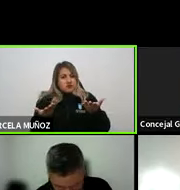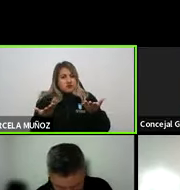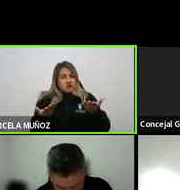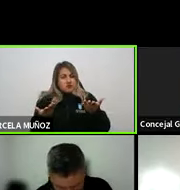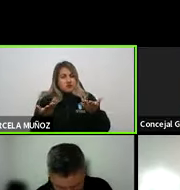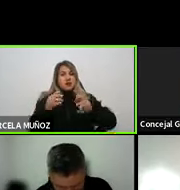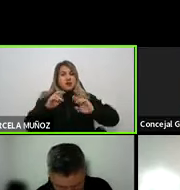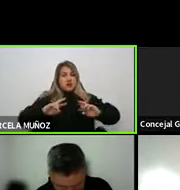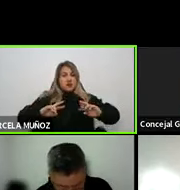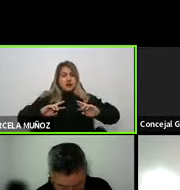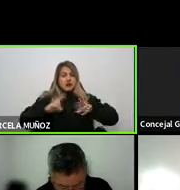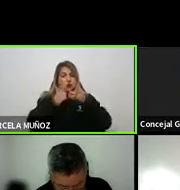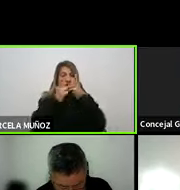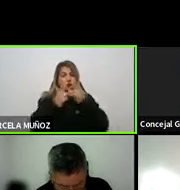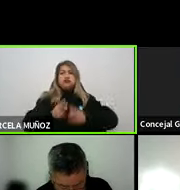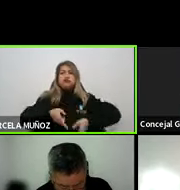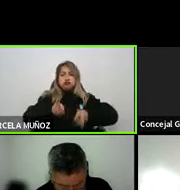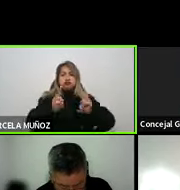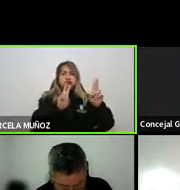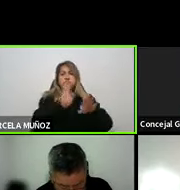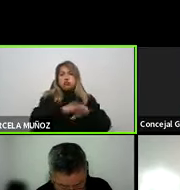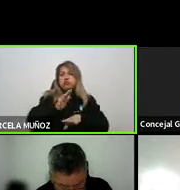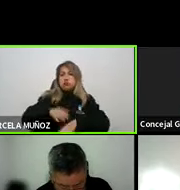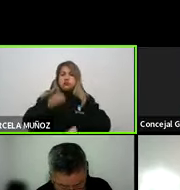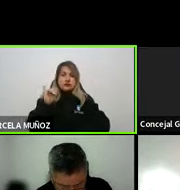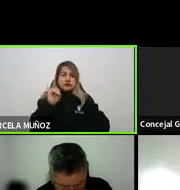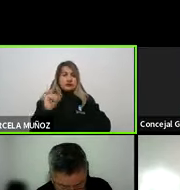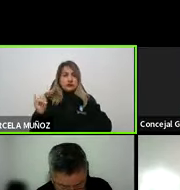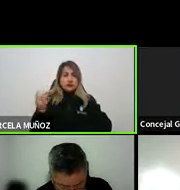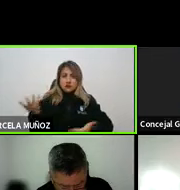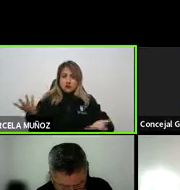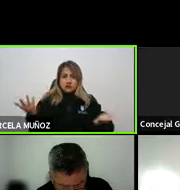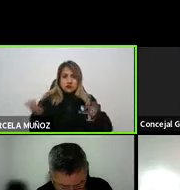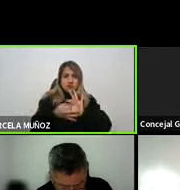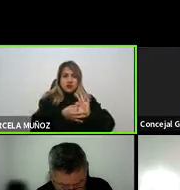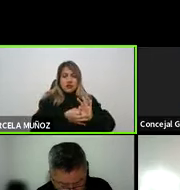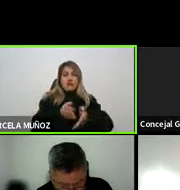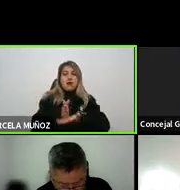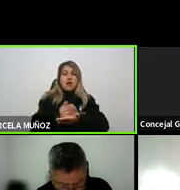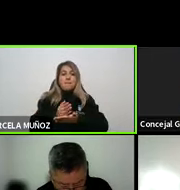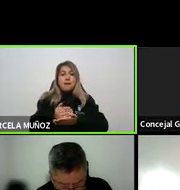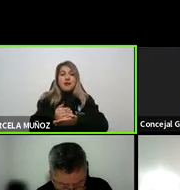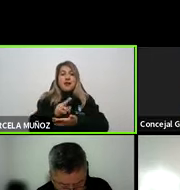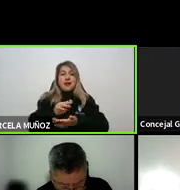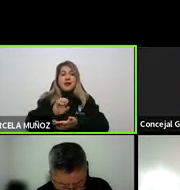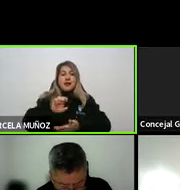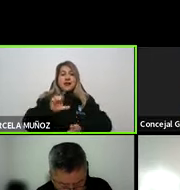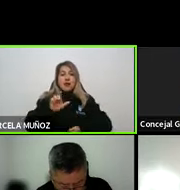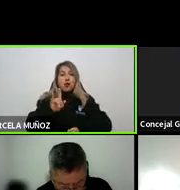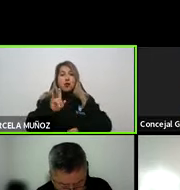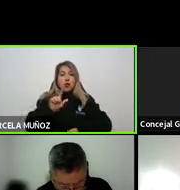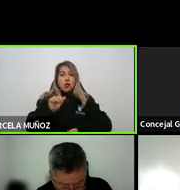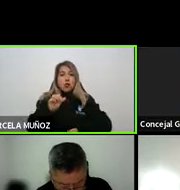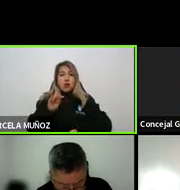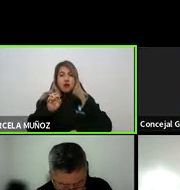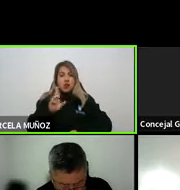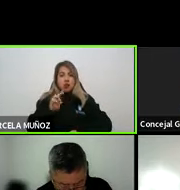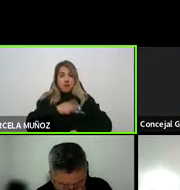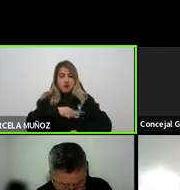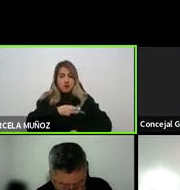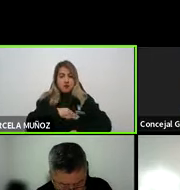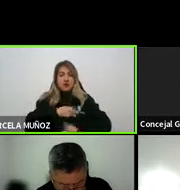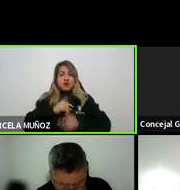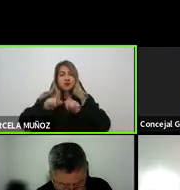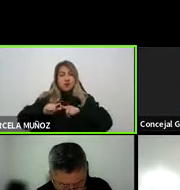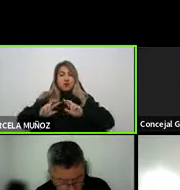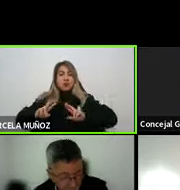de construcción, ¿cierto? En la comuna, por causa del plan regulador metropolitano, pero también el Departamento de Obras